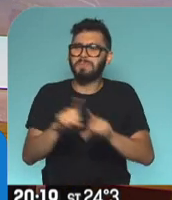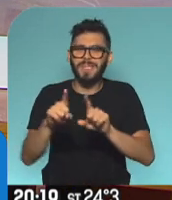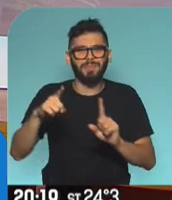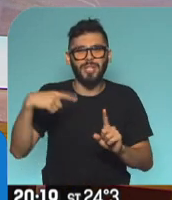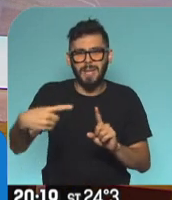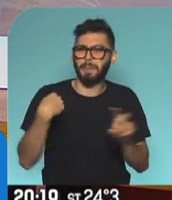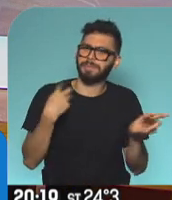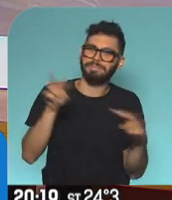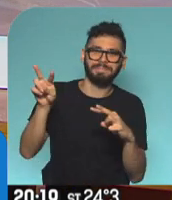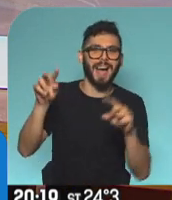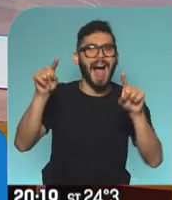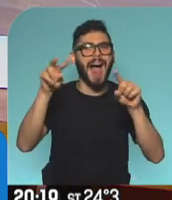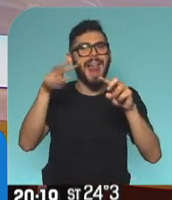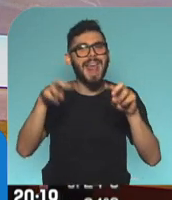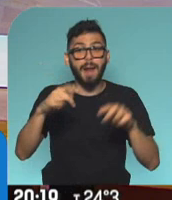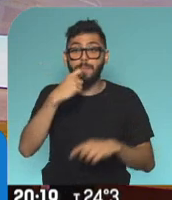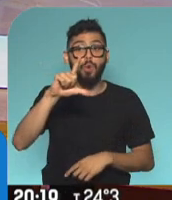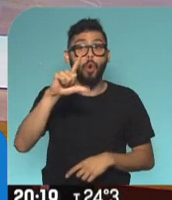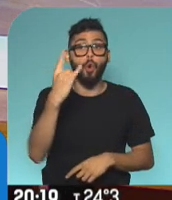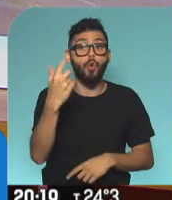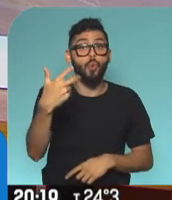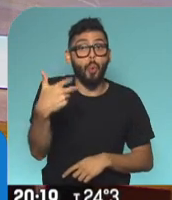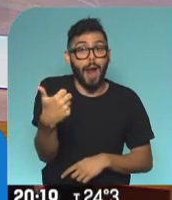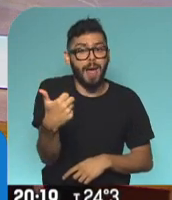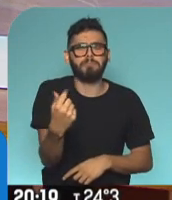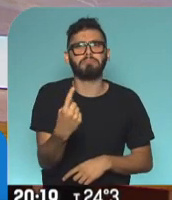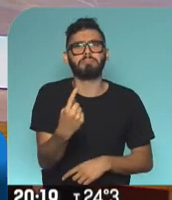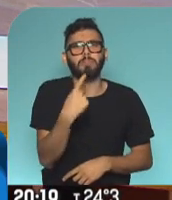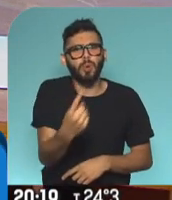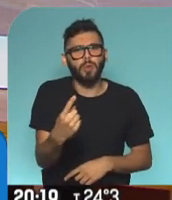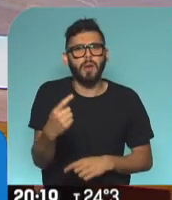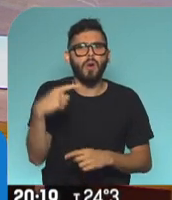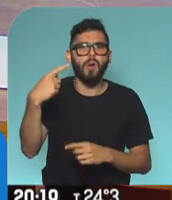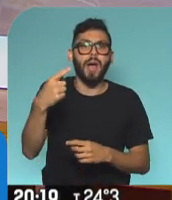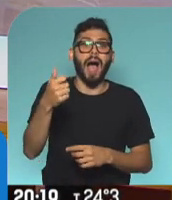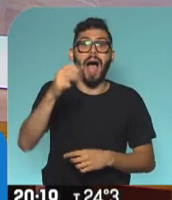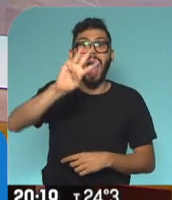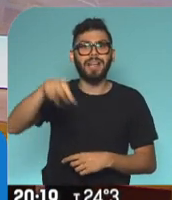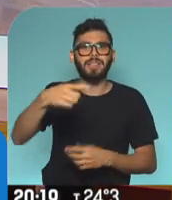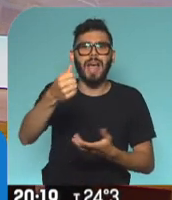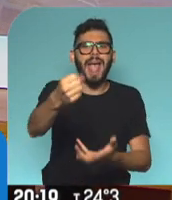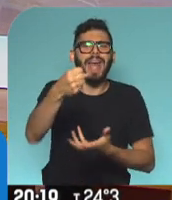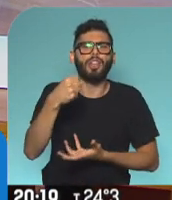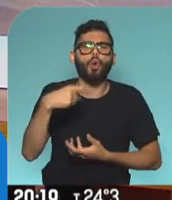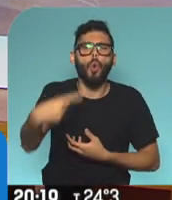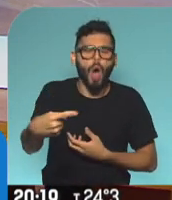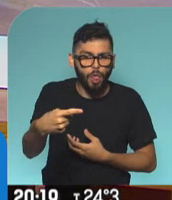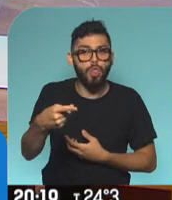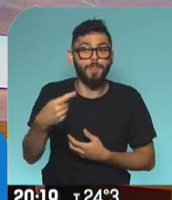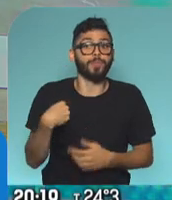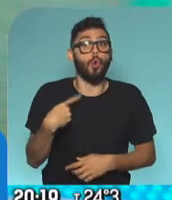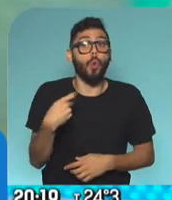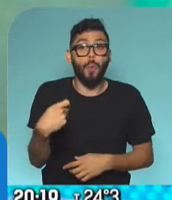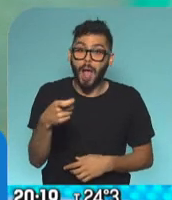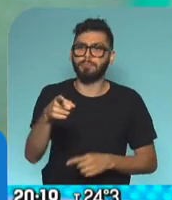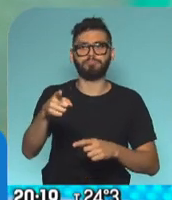nos damos vuelta empezamos a leer al banna por ejemplo que pregunta cuándo puede volver a pedir un crédito a la anses y ya jubilada qué bueno lo van a tu